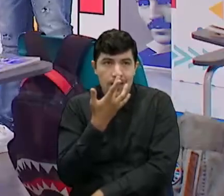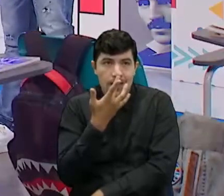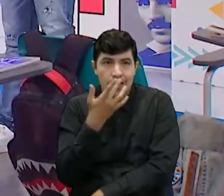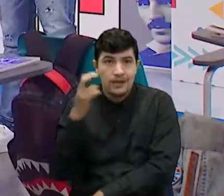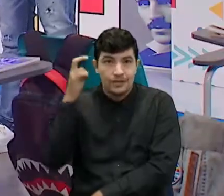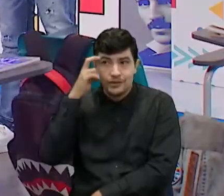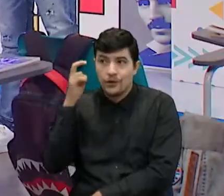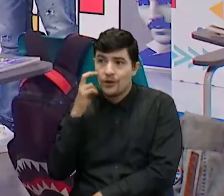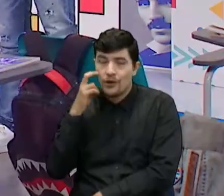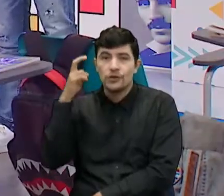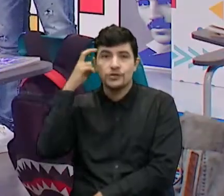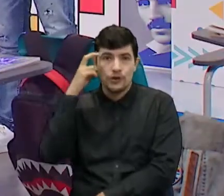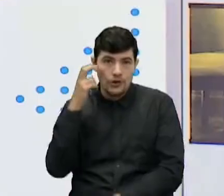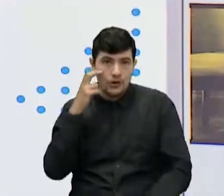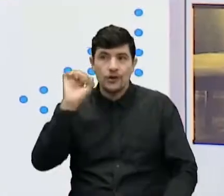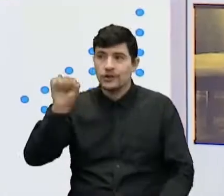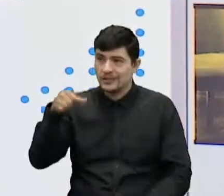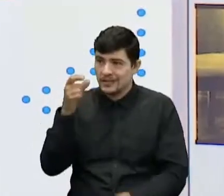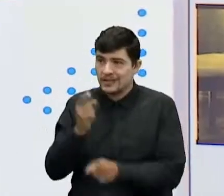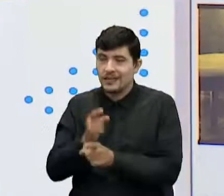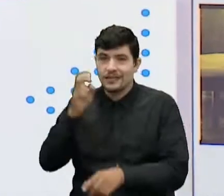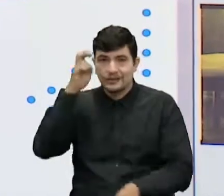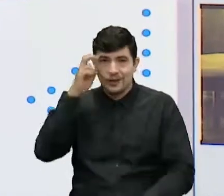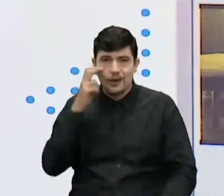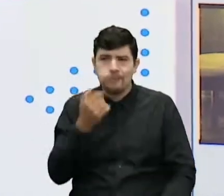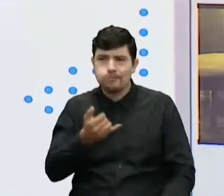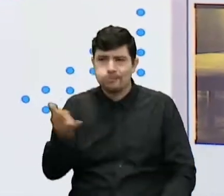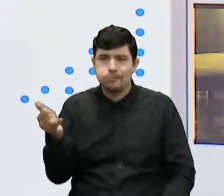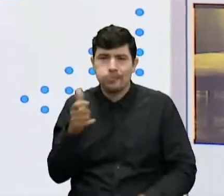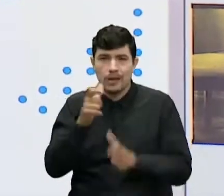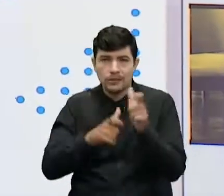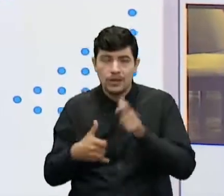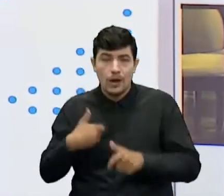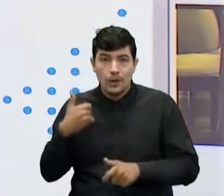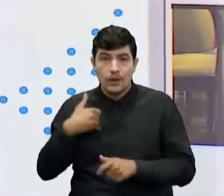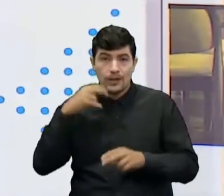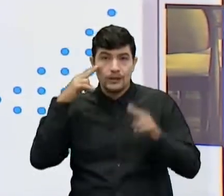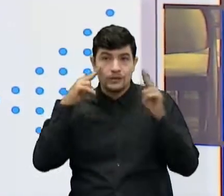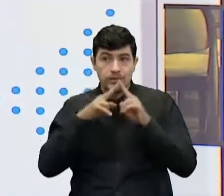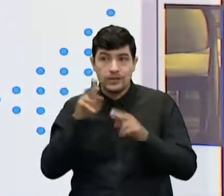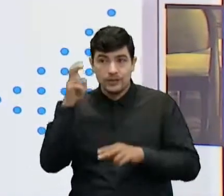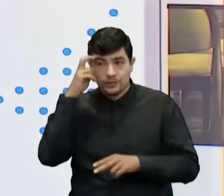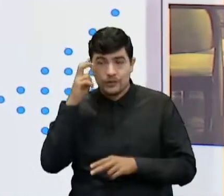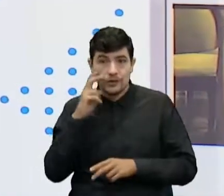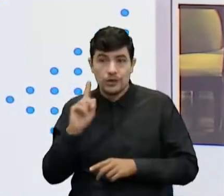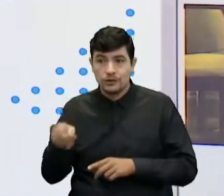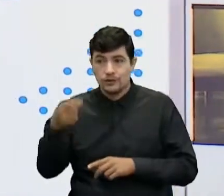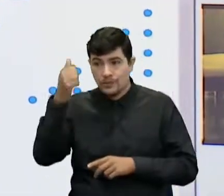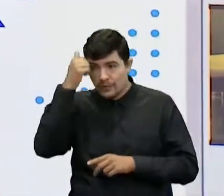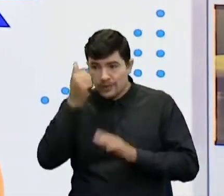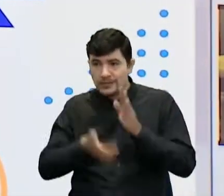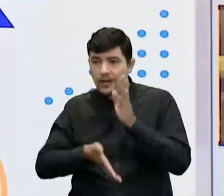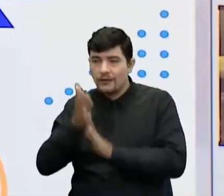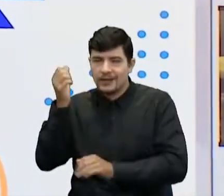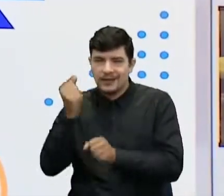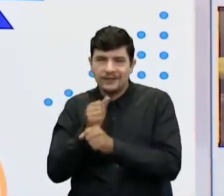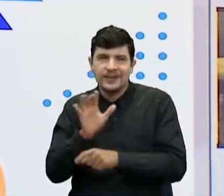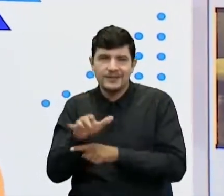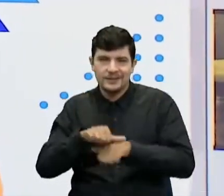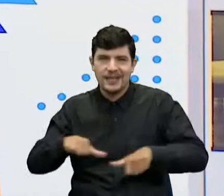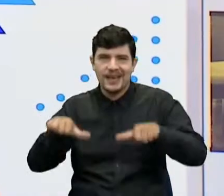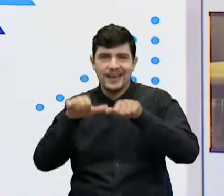Chocó De allá estamos hablando Allá es donde está el profe A jóvenes también Que nos están viendo Desde el Chocó Al profe Que se fue también A trabajar allá Al Chocó